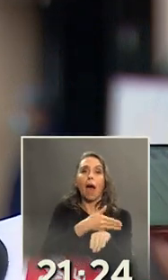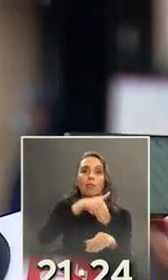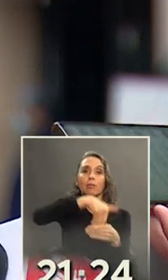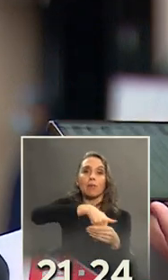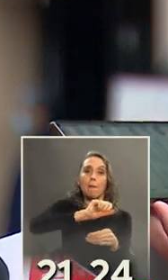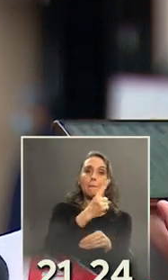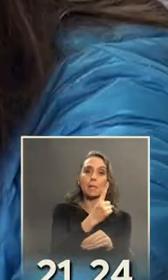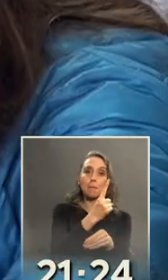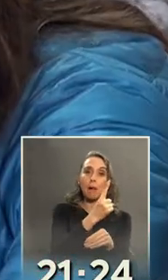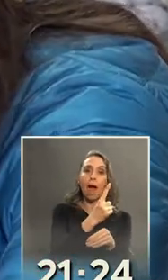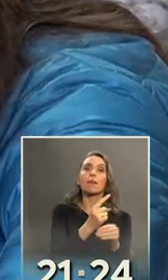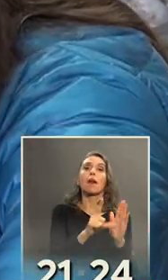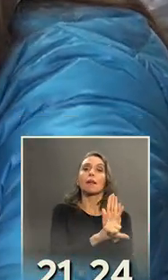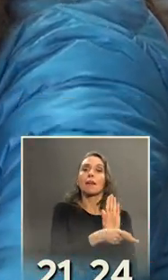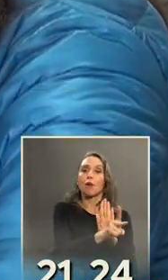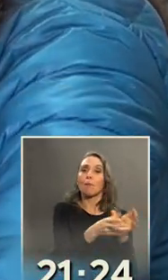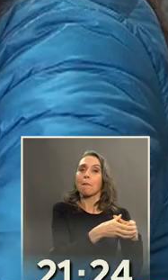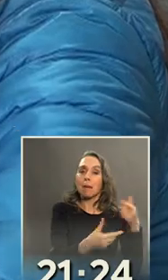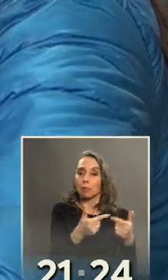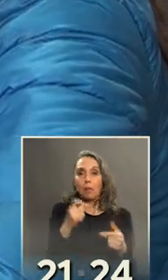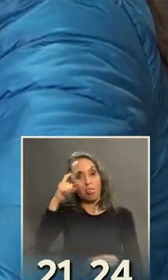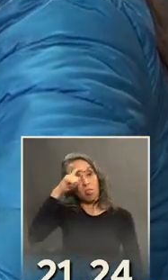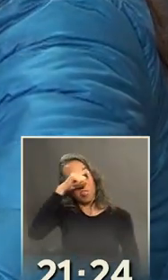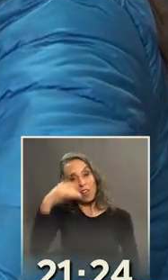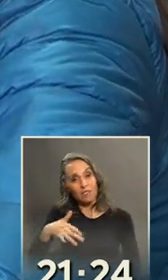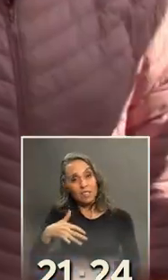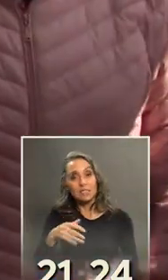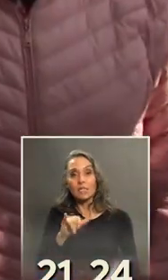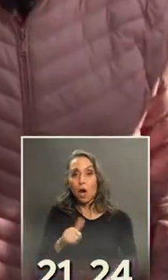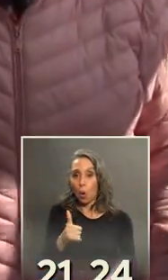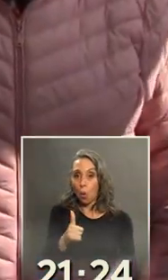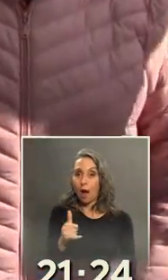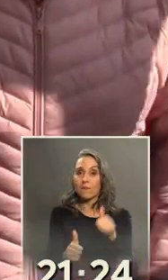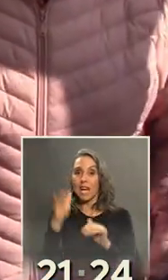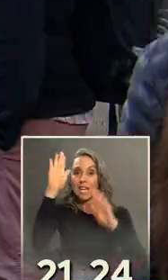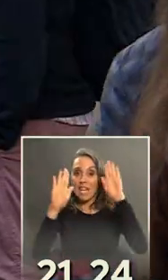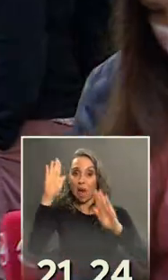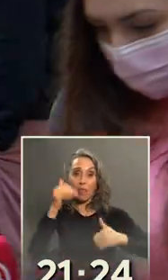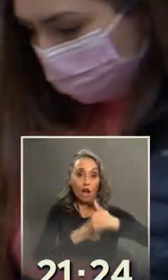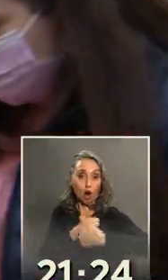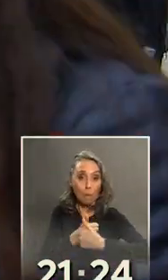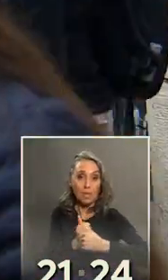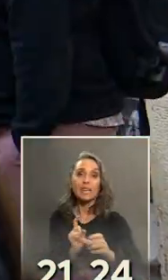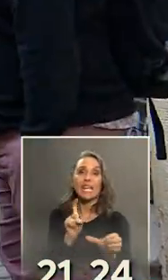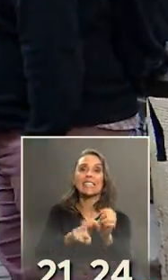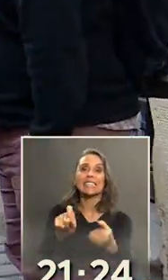Difícil, muy difícil. Este jueves se deberán inscribir los candidatos en competencia, todo a contrarreloj.